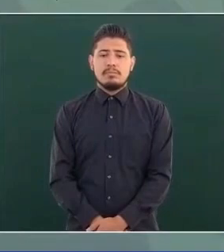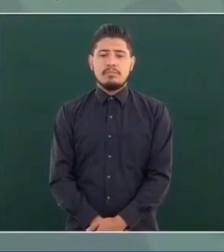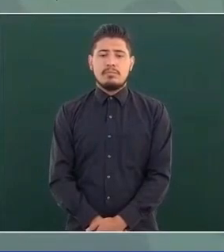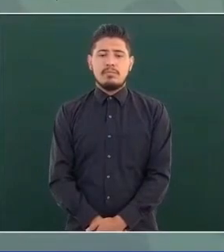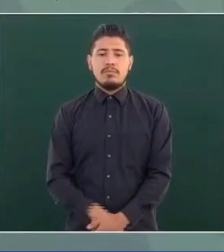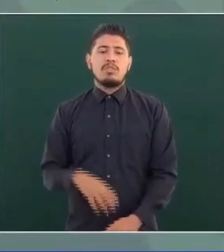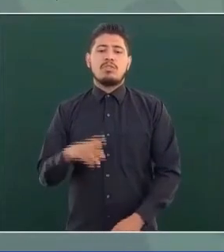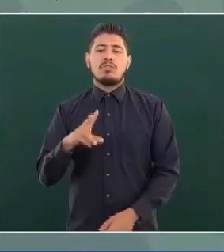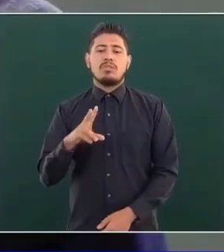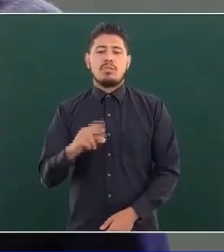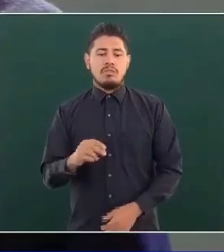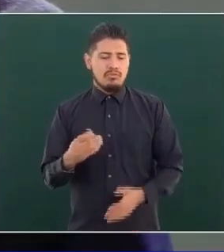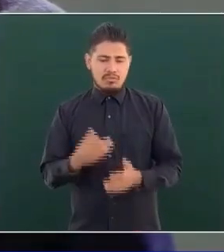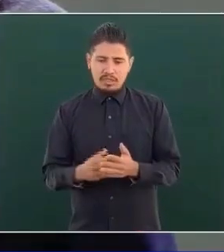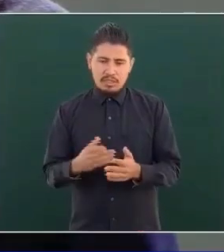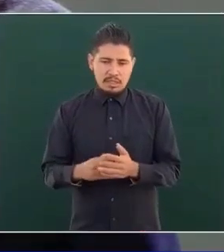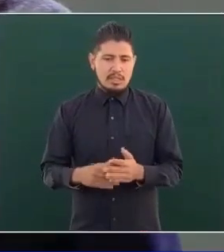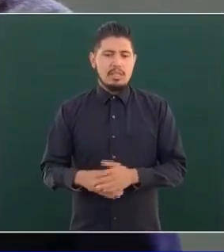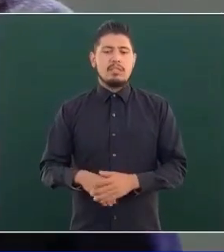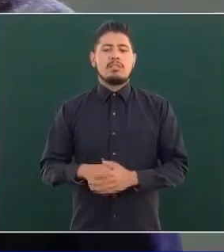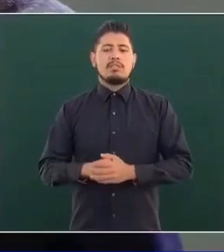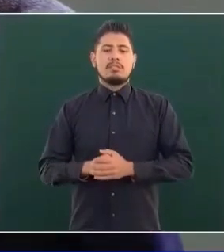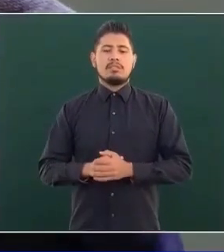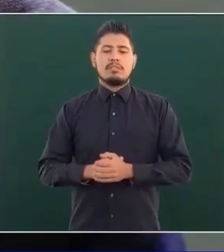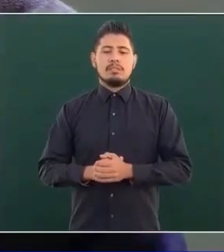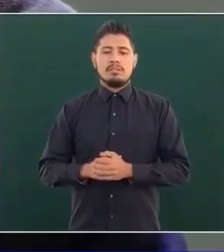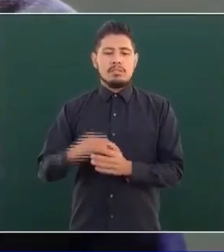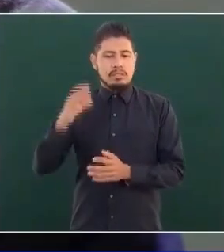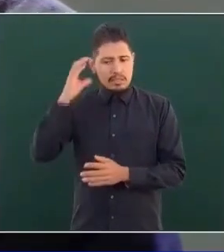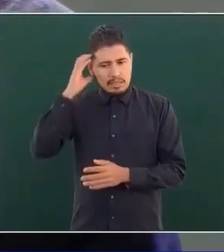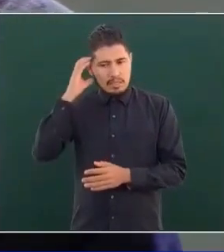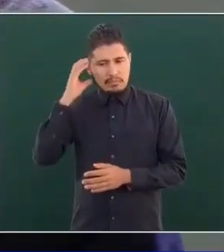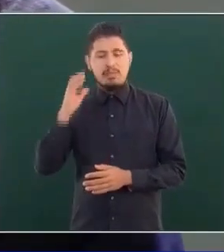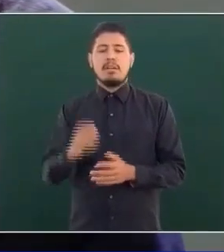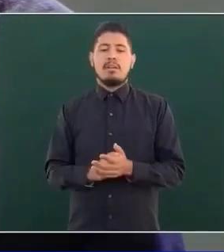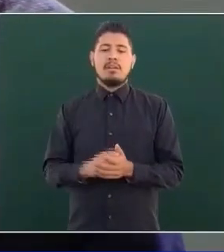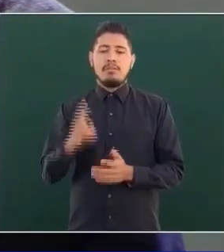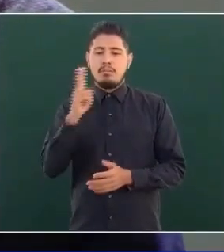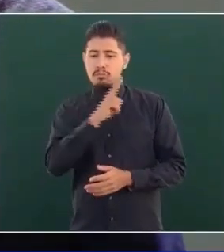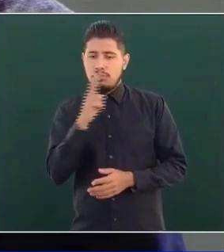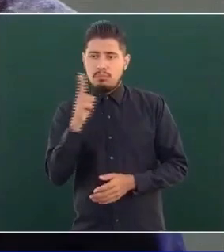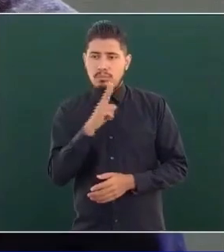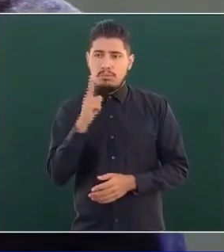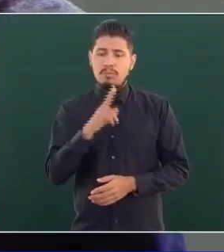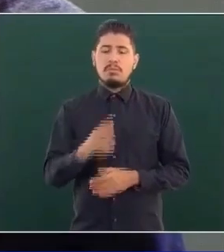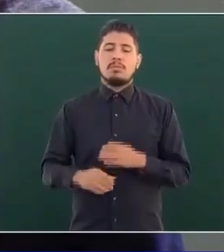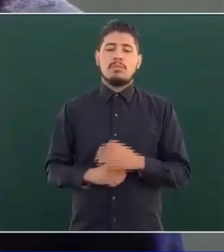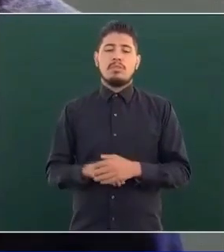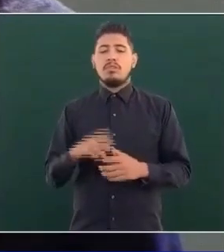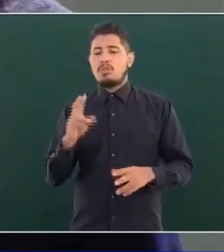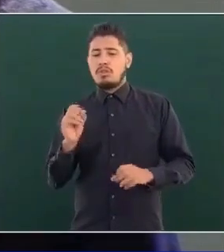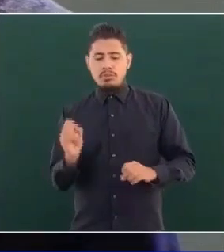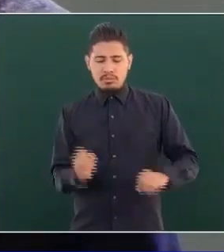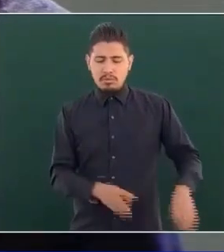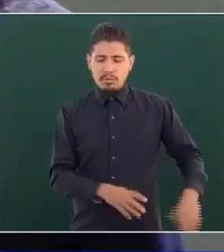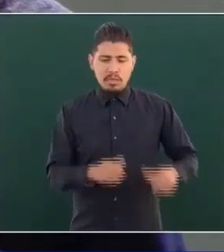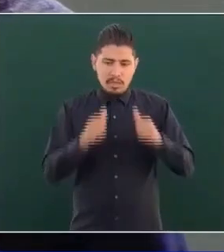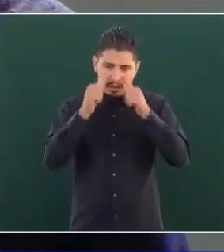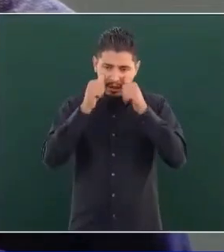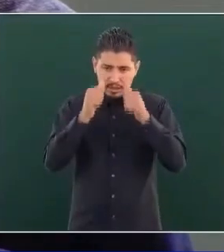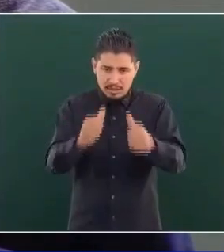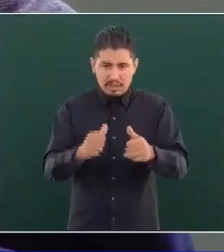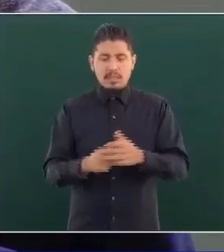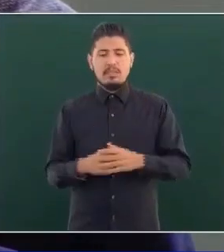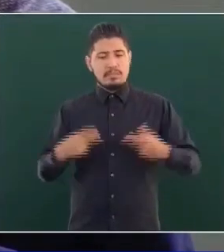no nos faltaron las camas, no nos faltaron los ventiladores, no se dejó de atender a la